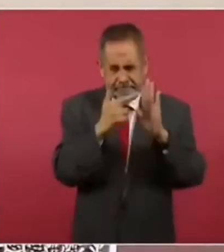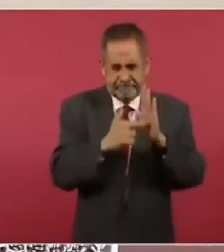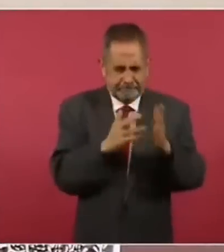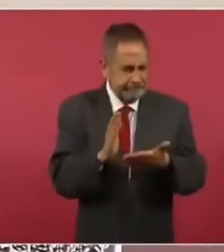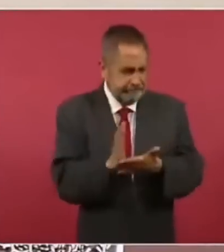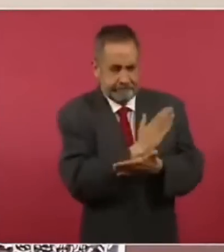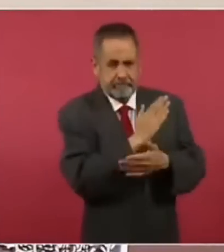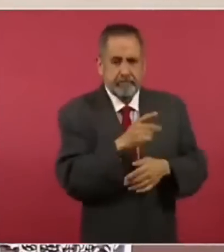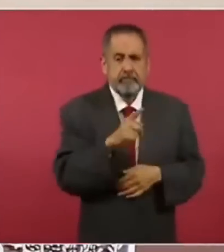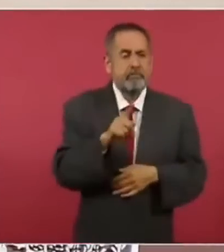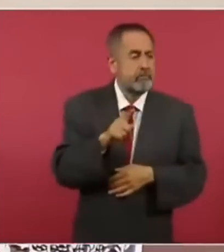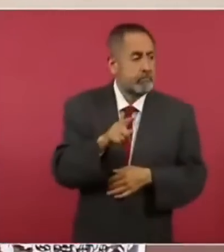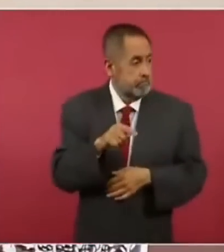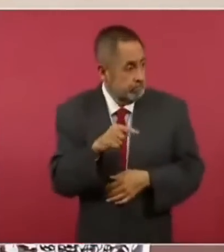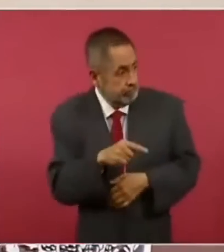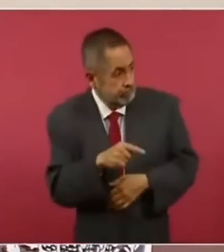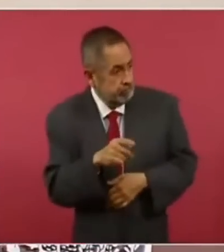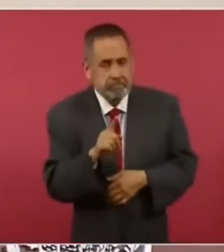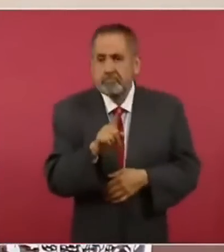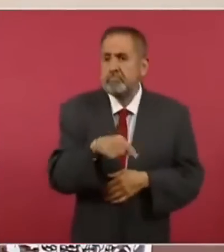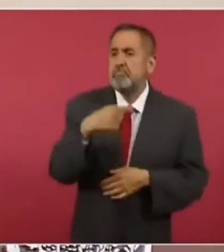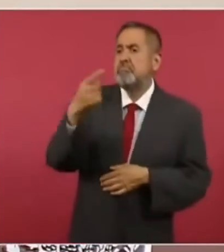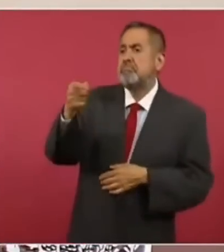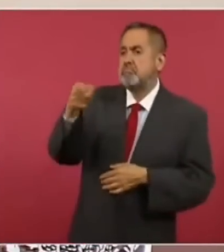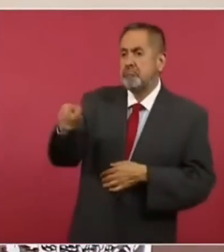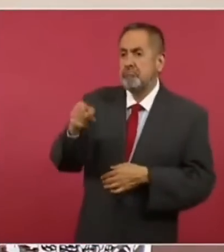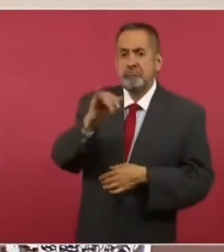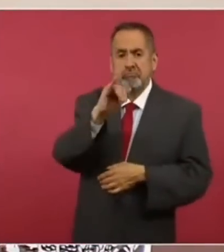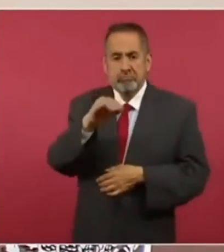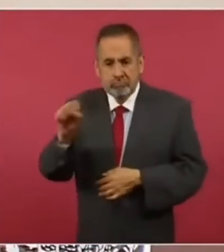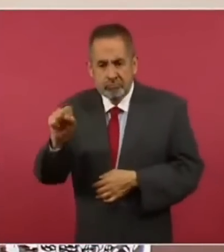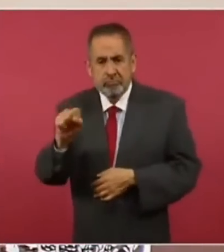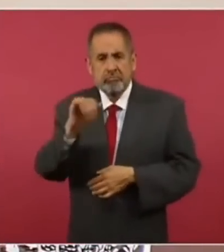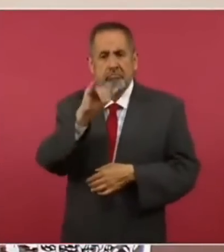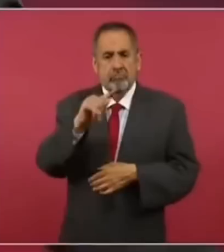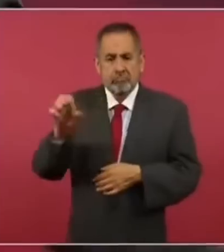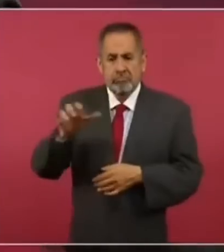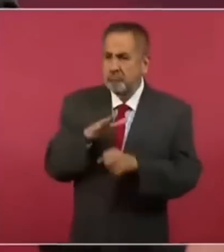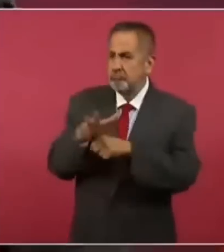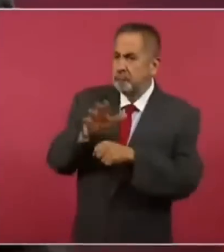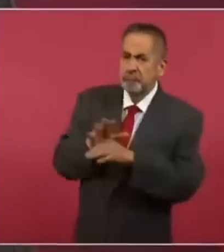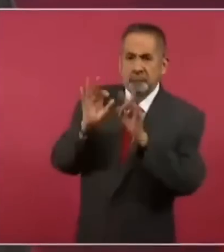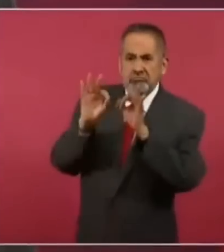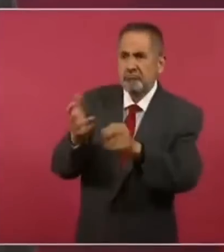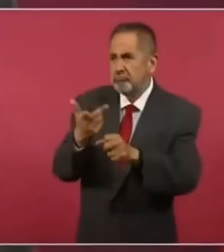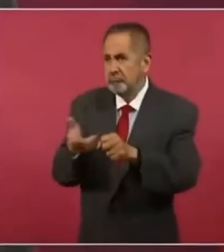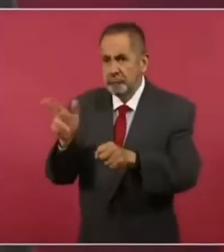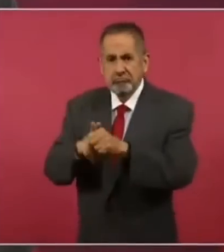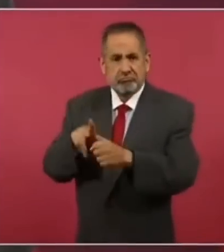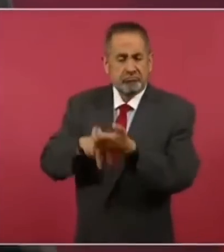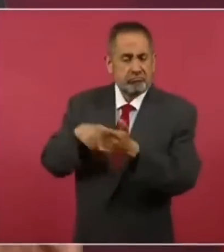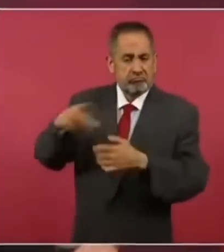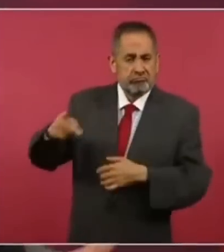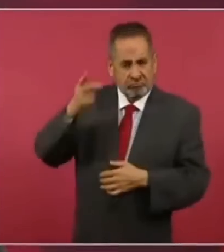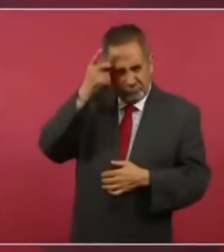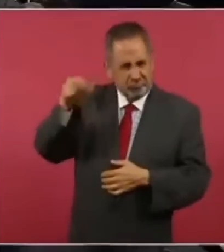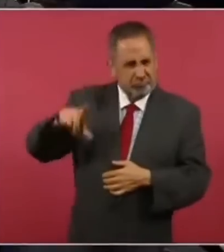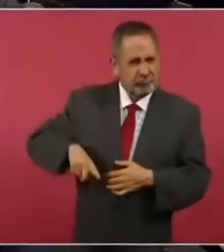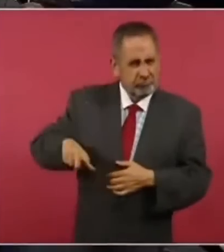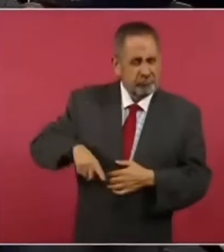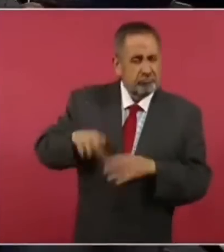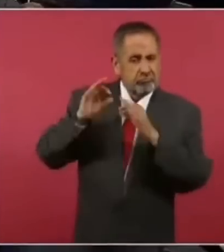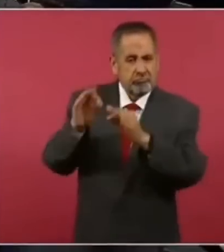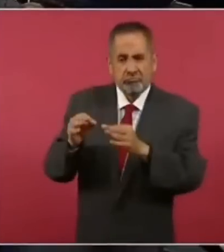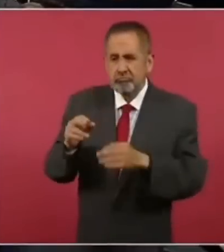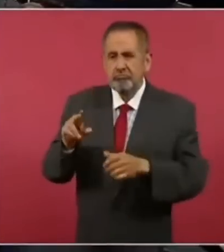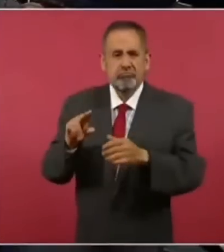si tienes un buen centro de salud, si tienes un buen hospital, si